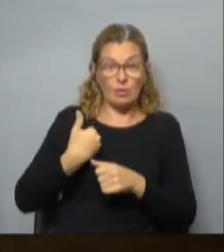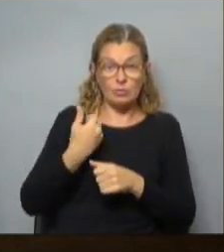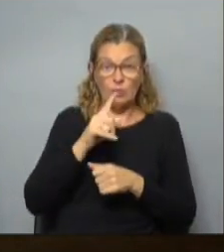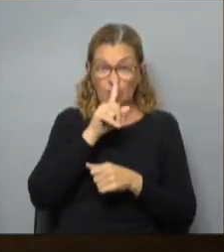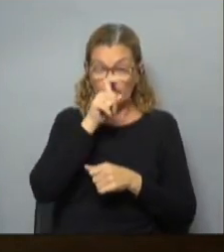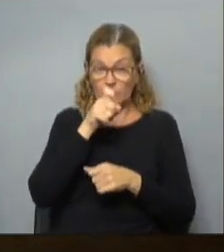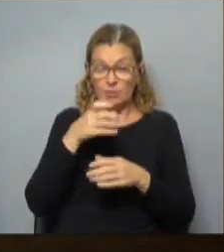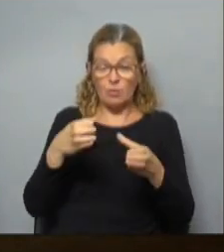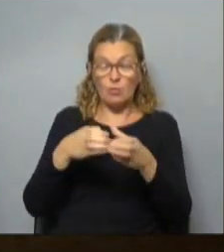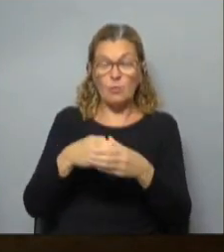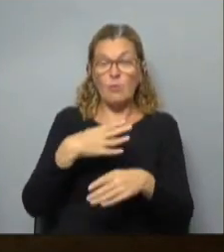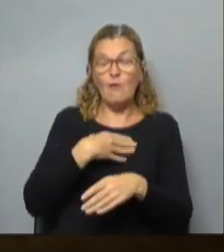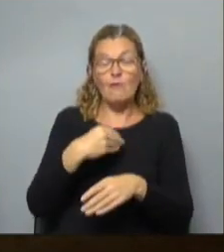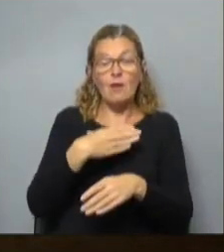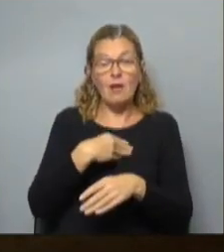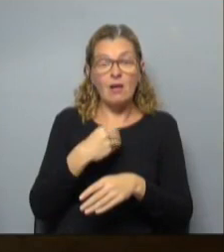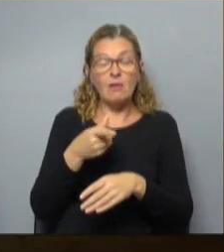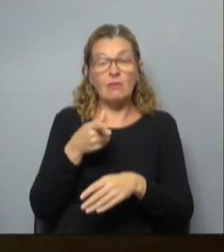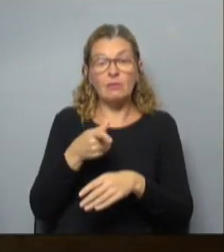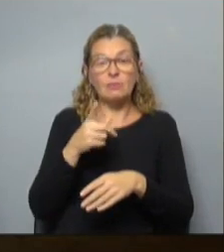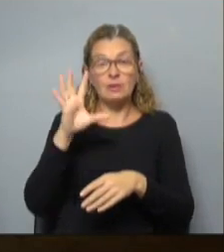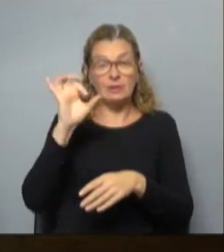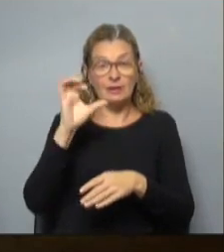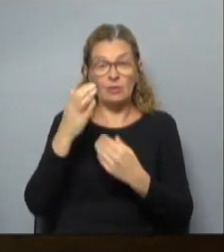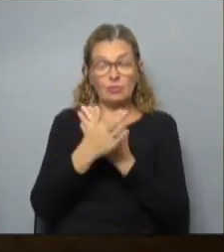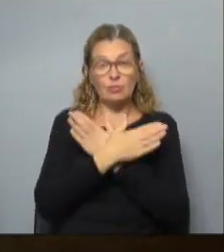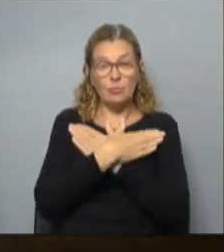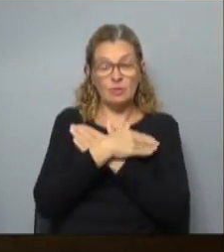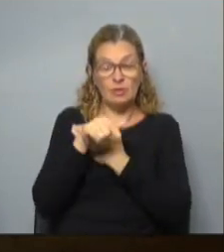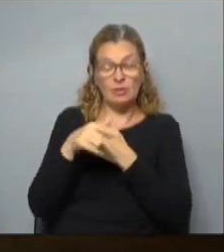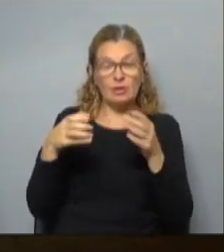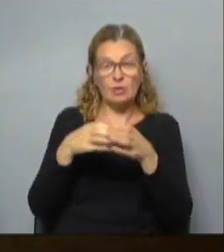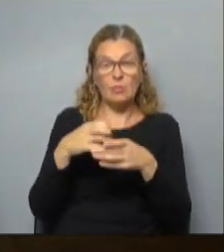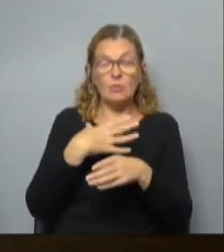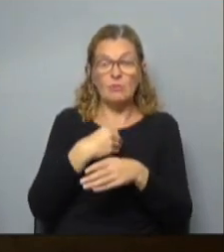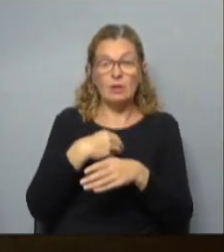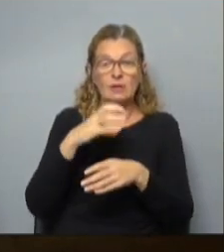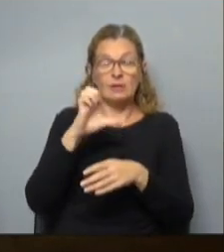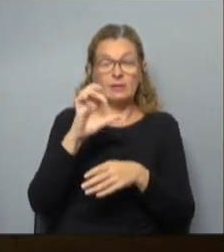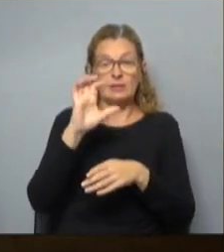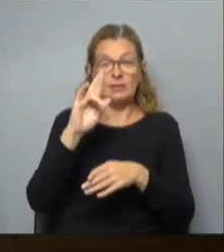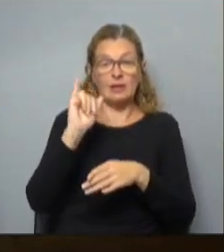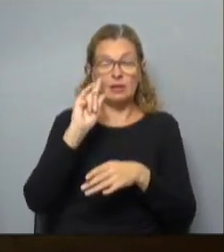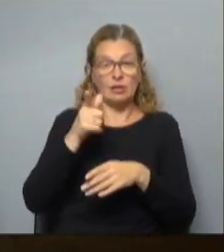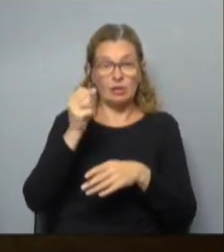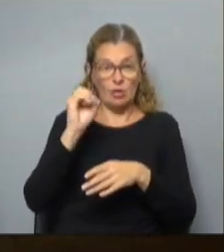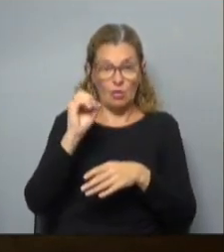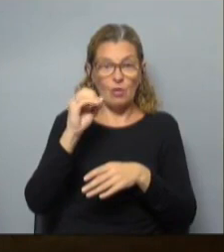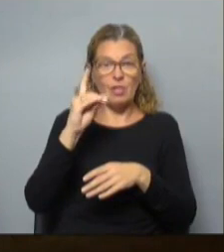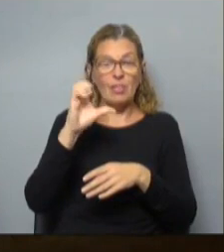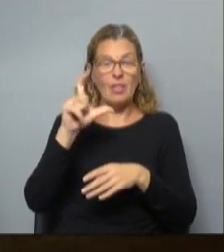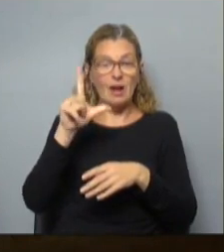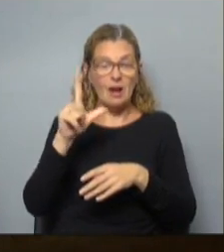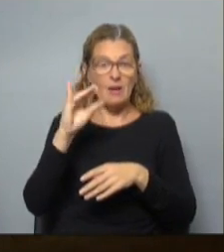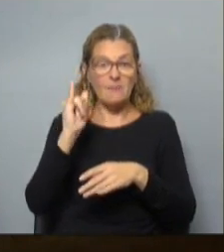montevideo del partido nacional y por el senador suplente también de este partido sergio del pino esta fiesta tuvo lugar